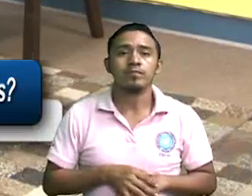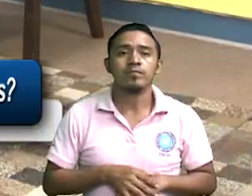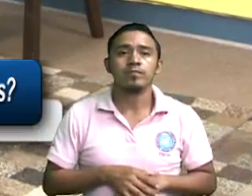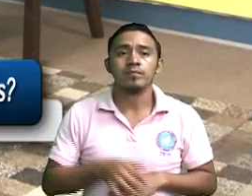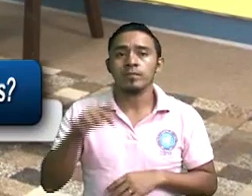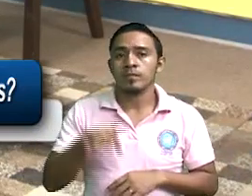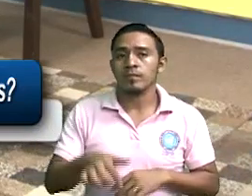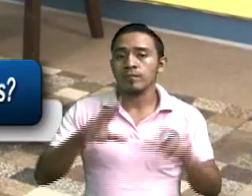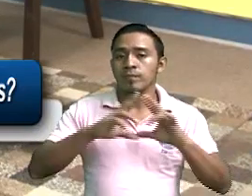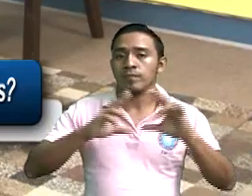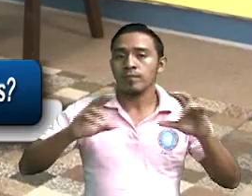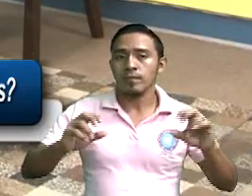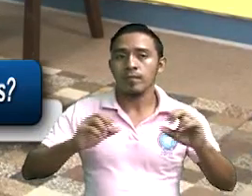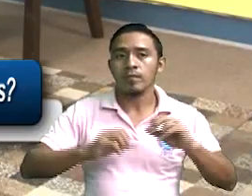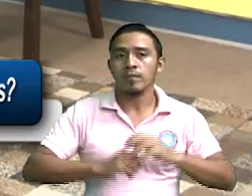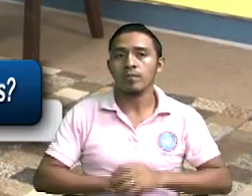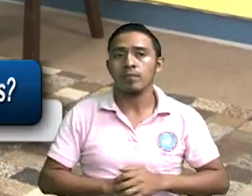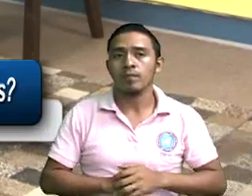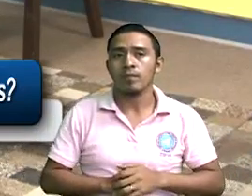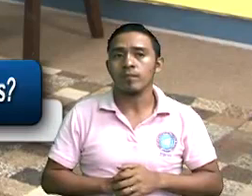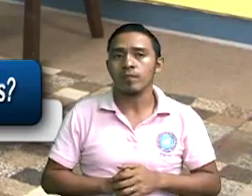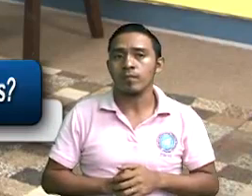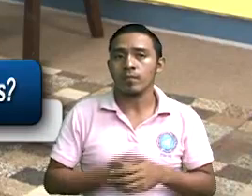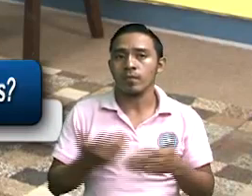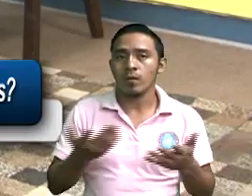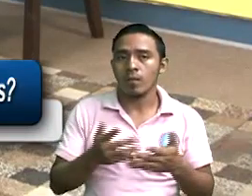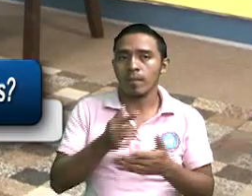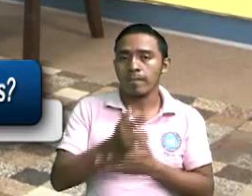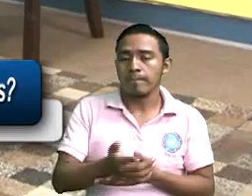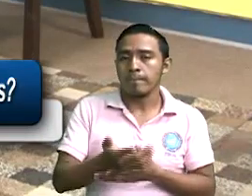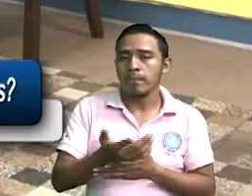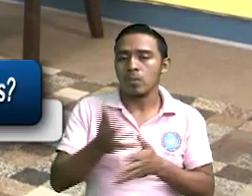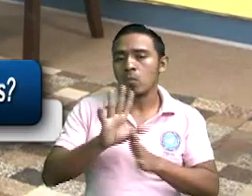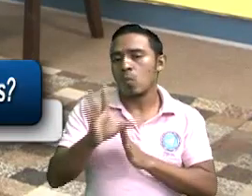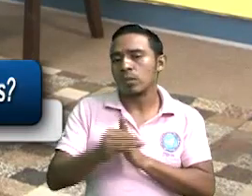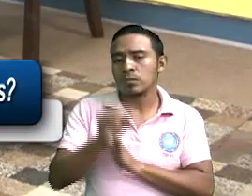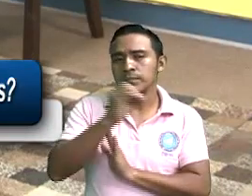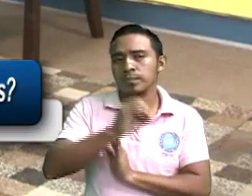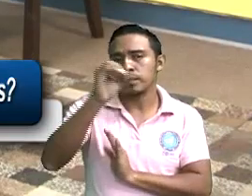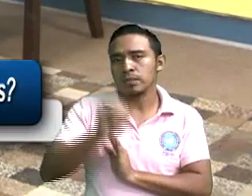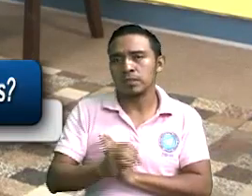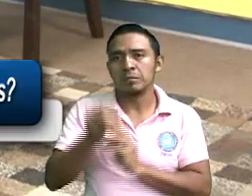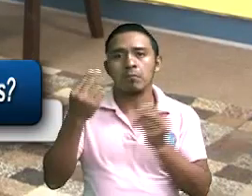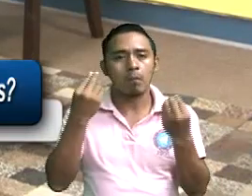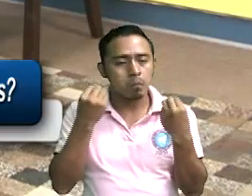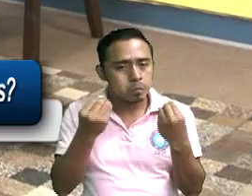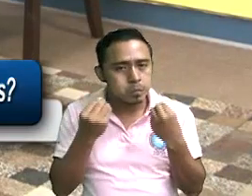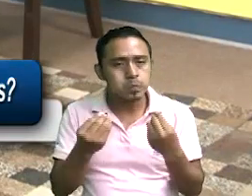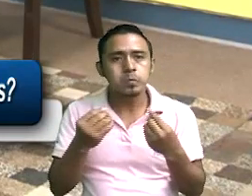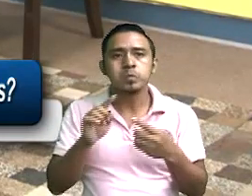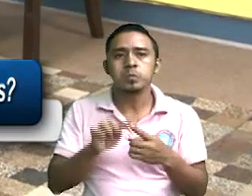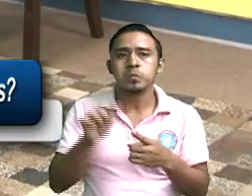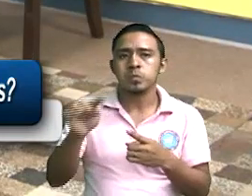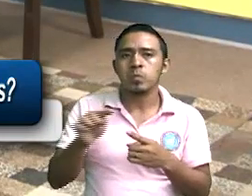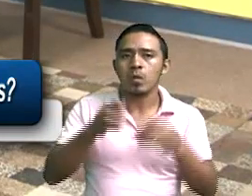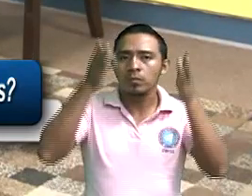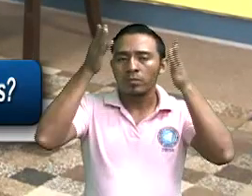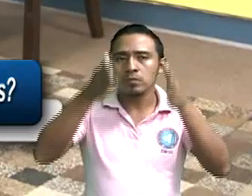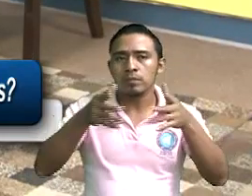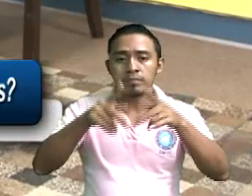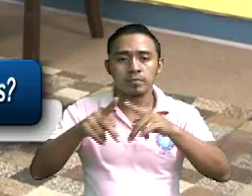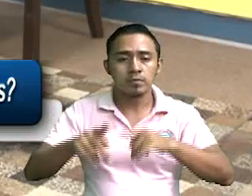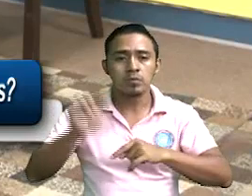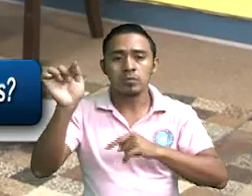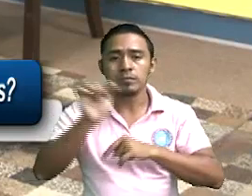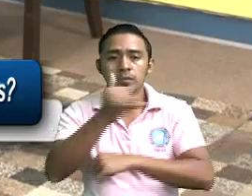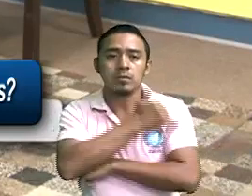en Nicaragua, ¿cómo estamos con este tipo de enfermedades? ¿Son muy comunes? ¿Usted que atiende pues a